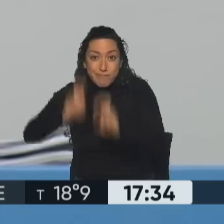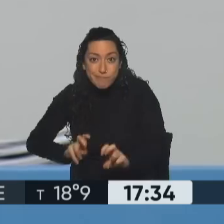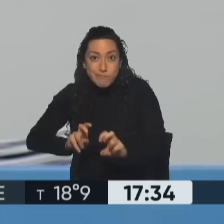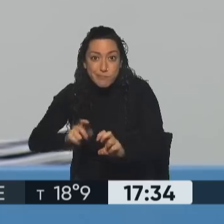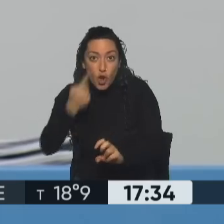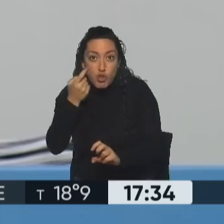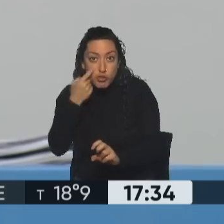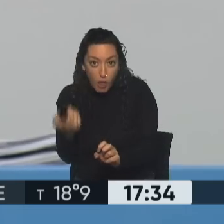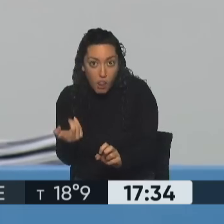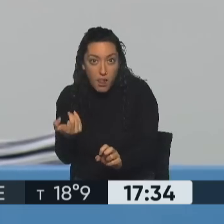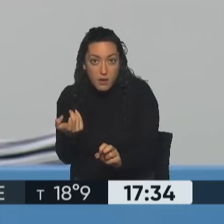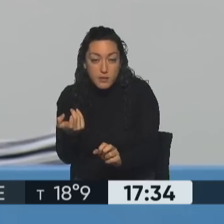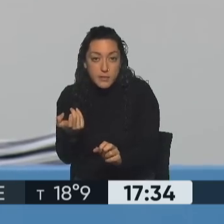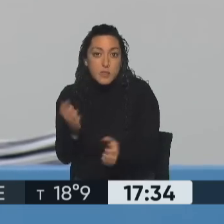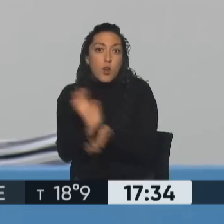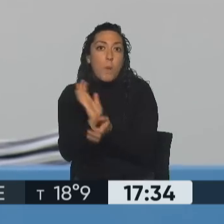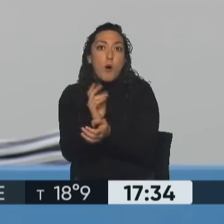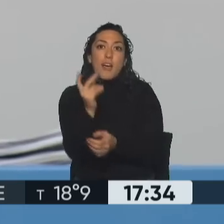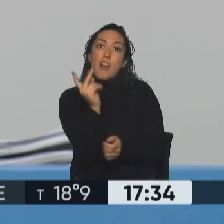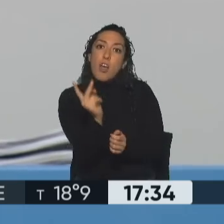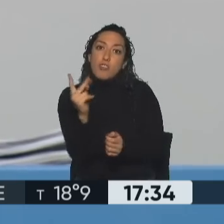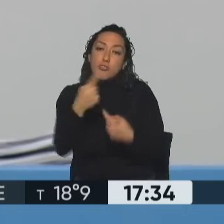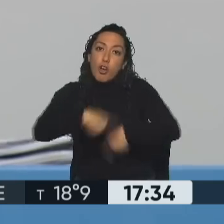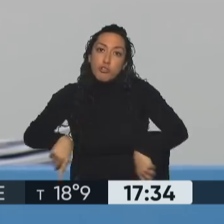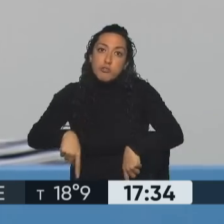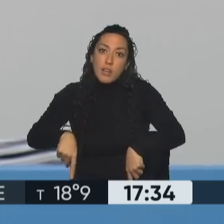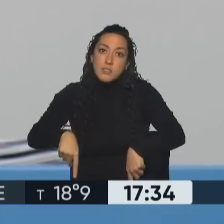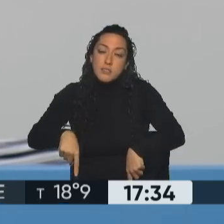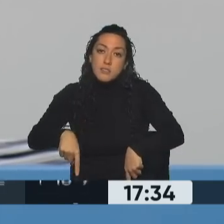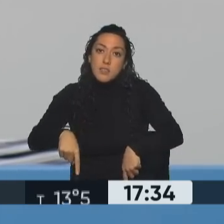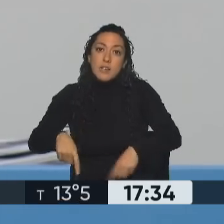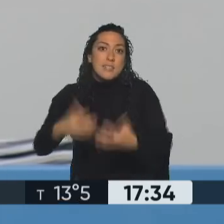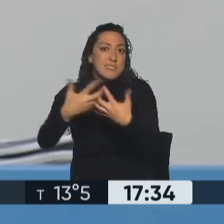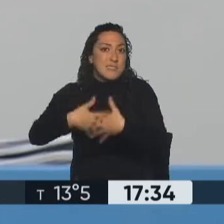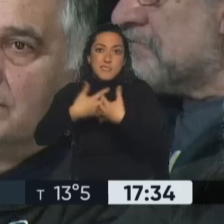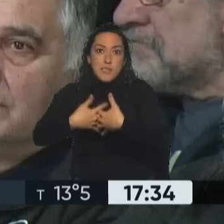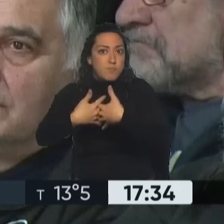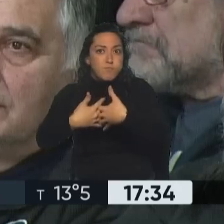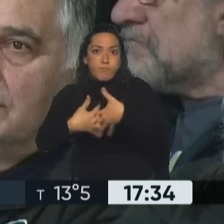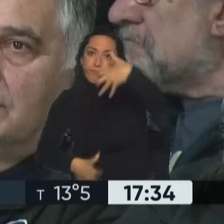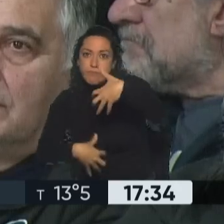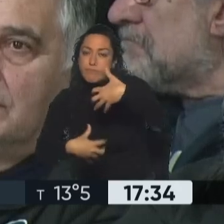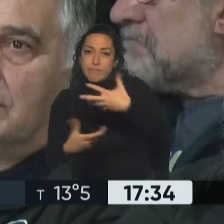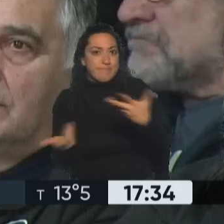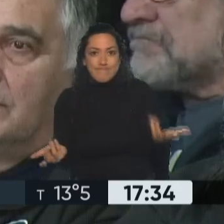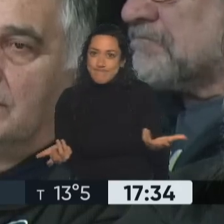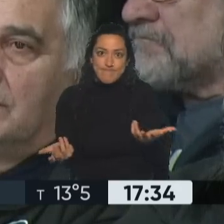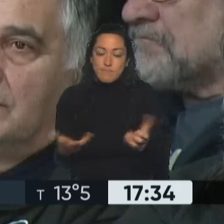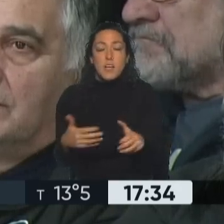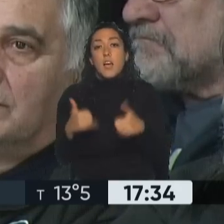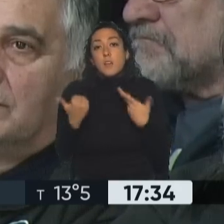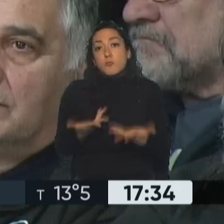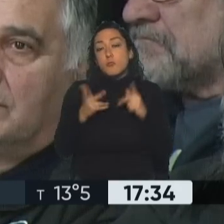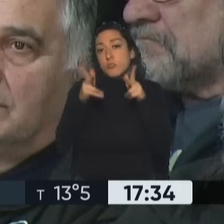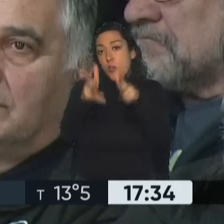La conjunción de estas dos cosas produce el colapso de un sistema. Y es como yo digo que